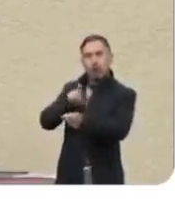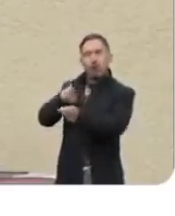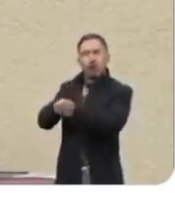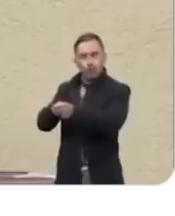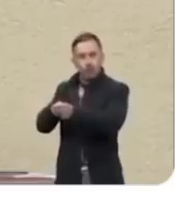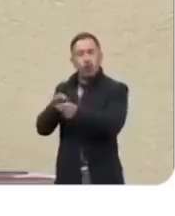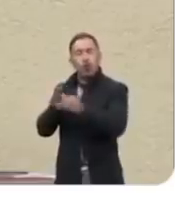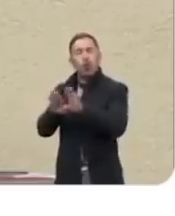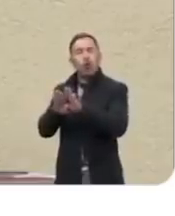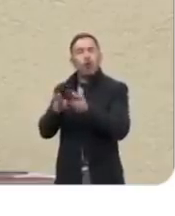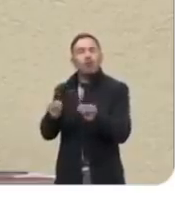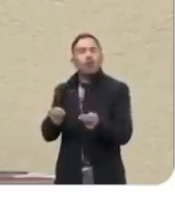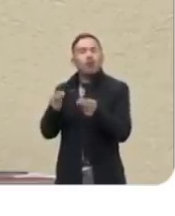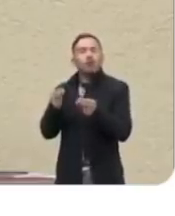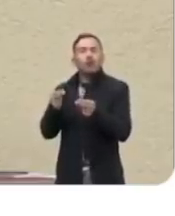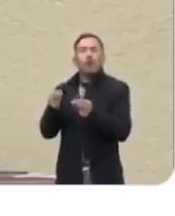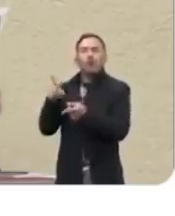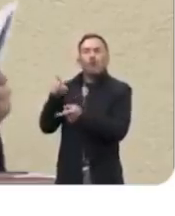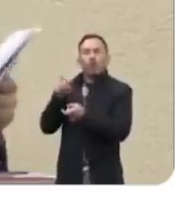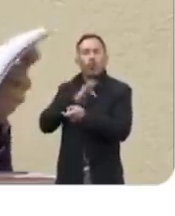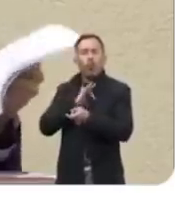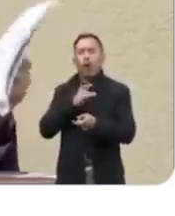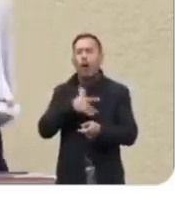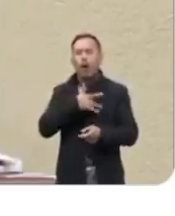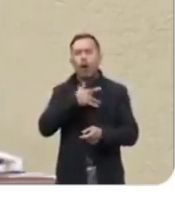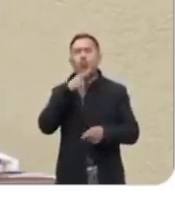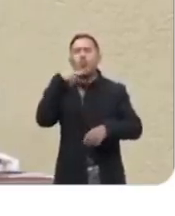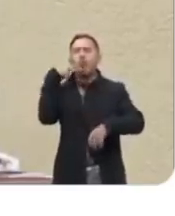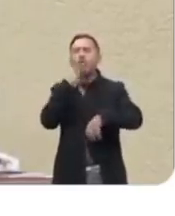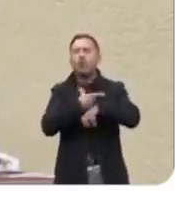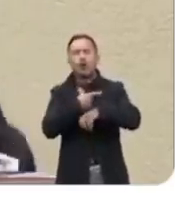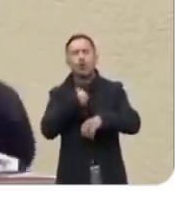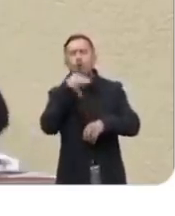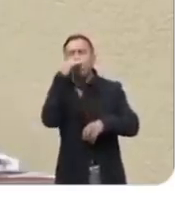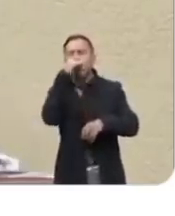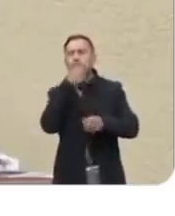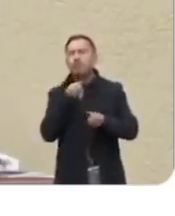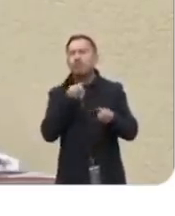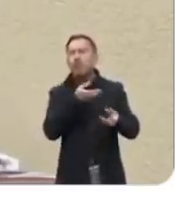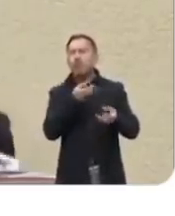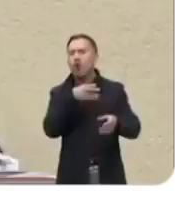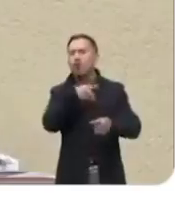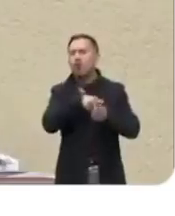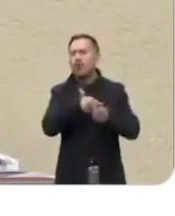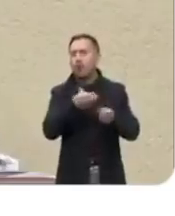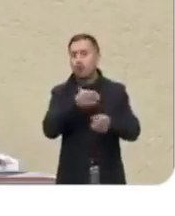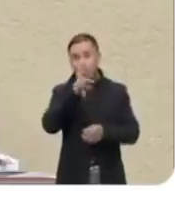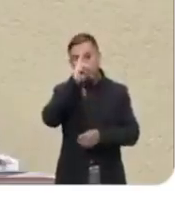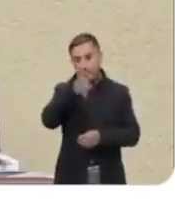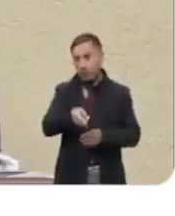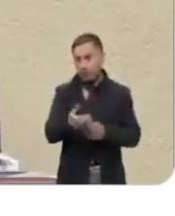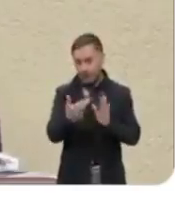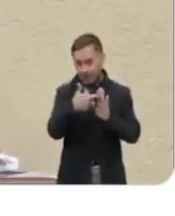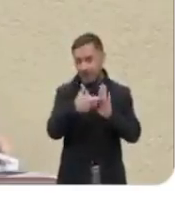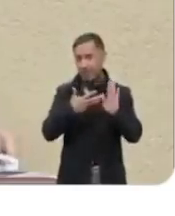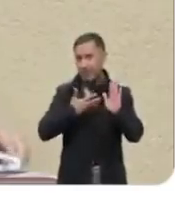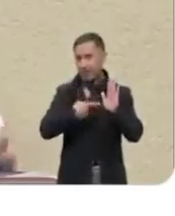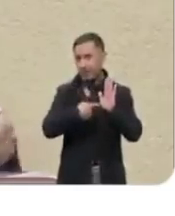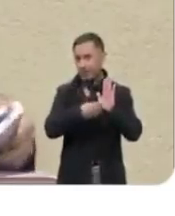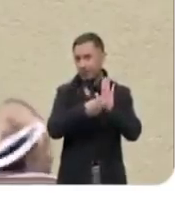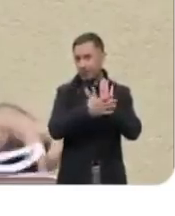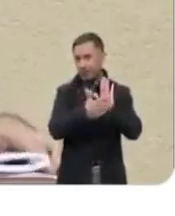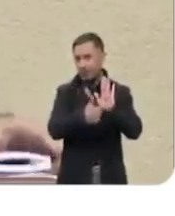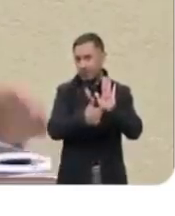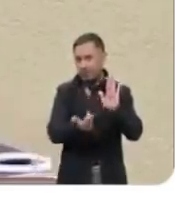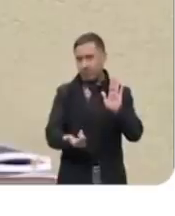sean en consecuencia otorgadas de manera gratuita porque eso no se puede eso lo que está prohibido en el reglamento de fiscalización si esto no fuera suficiente permita dictar